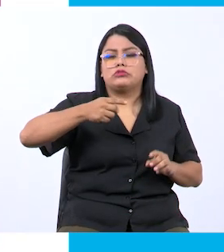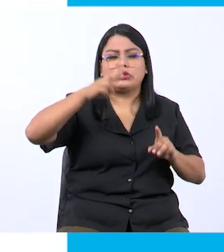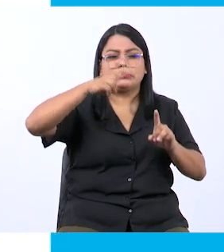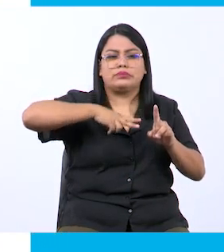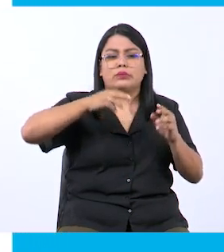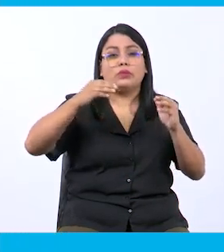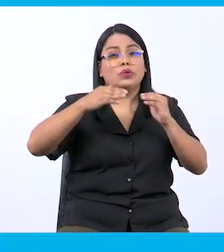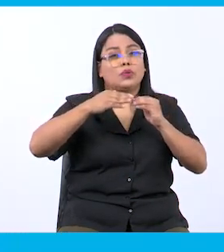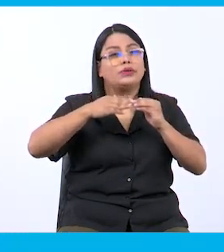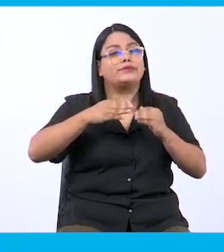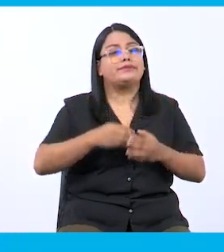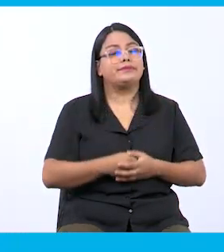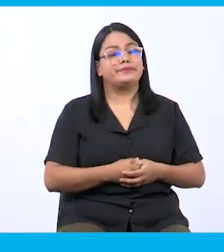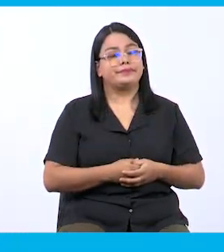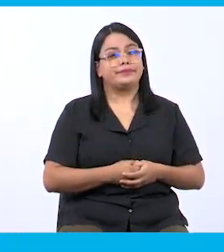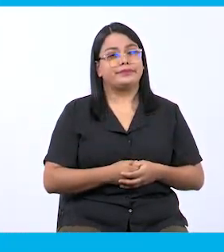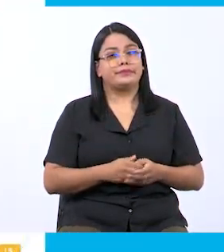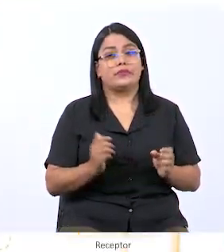sus características.